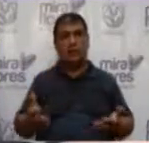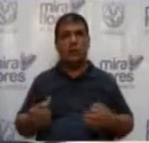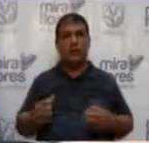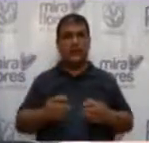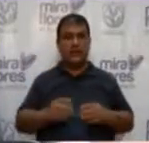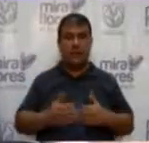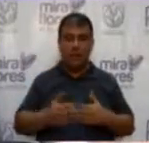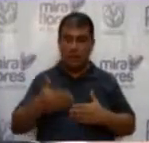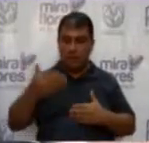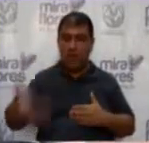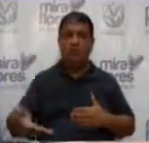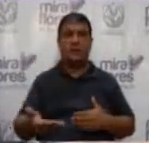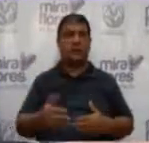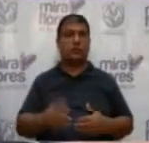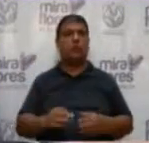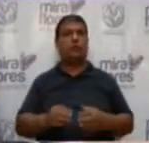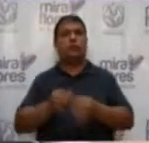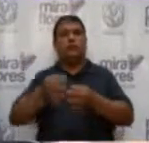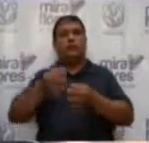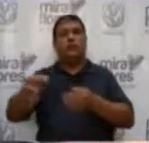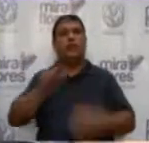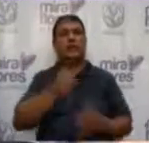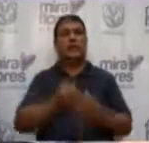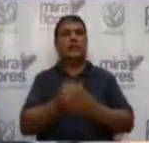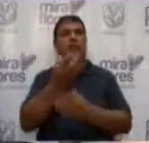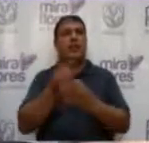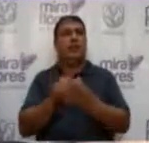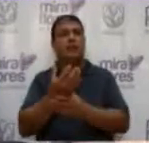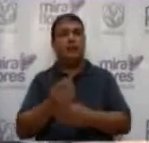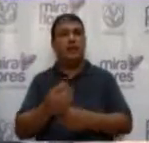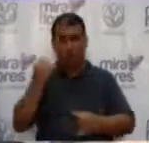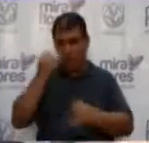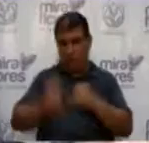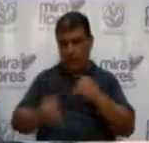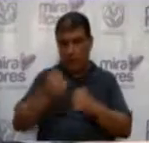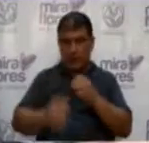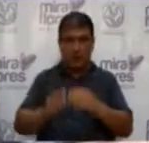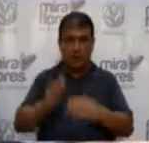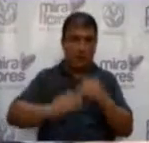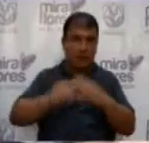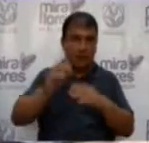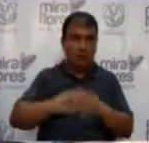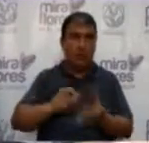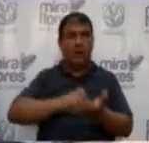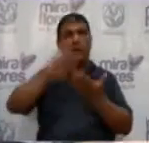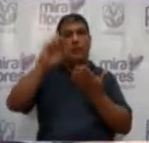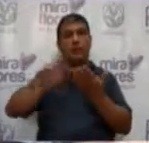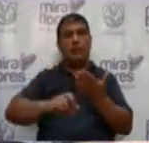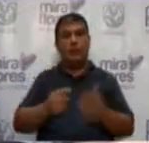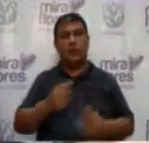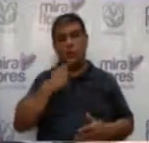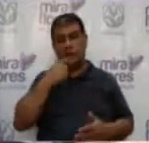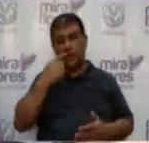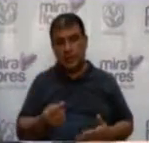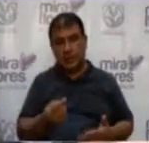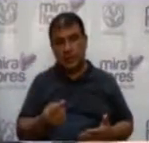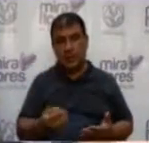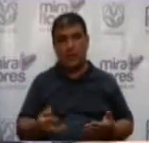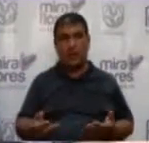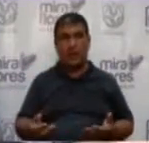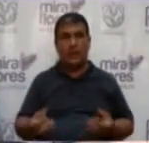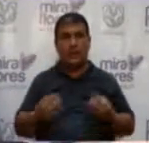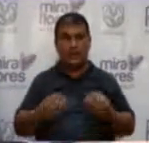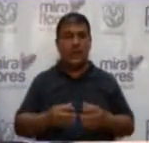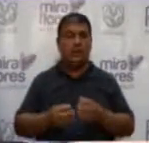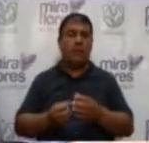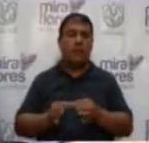extender ese beneficio hasta septiembre, que deben finalizar las obras. El proyecto sugería que se extendiera